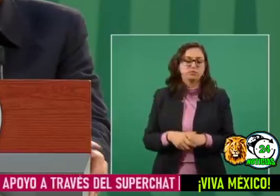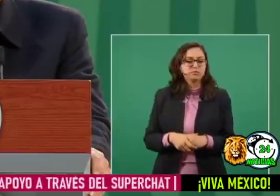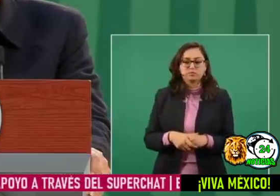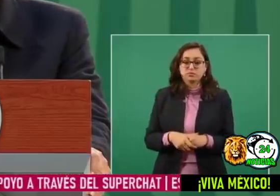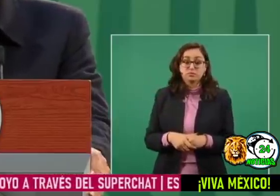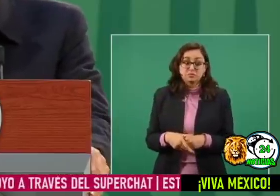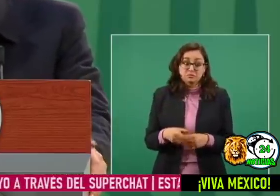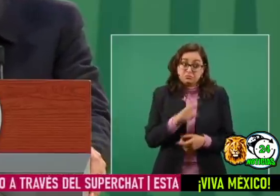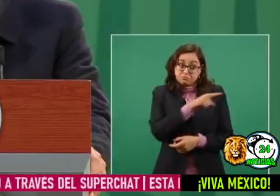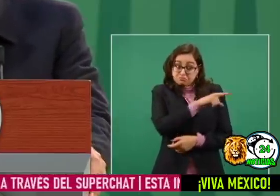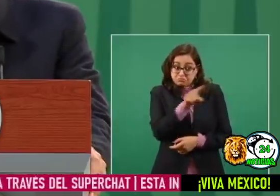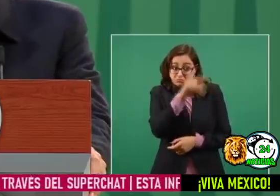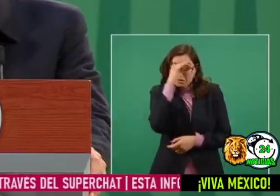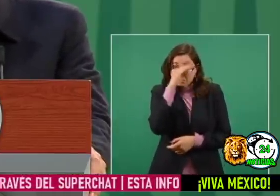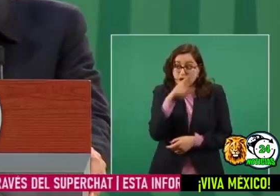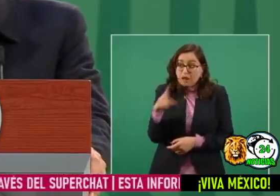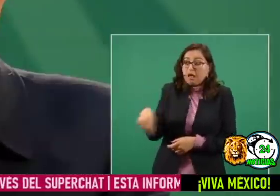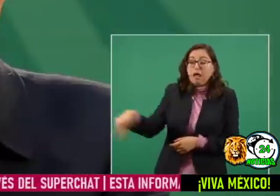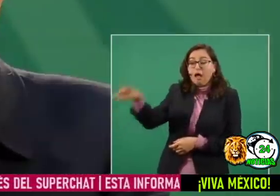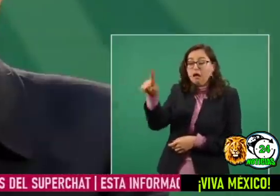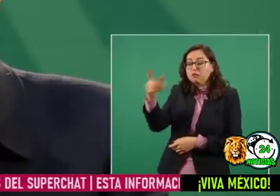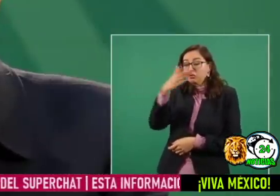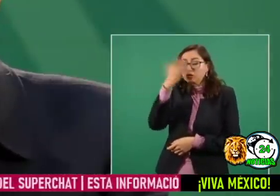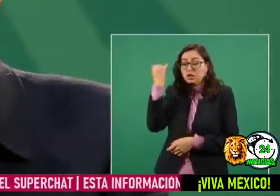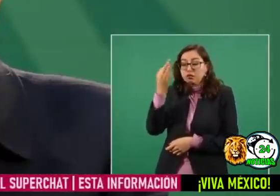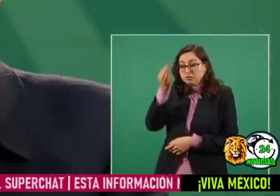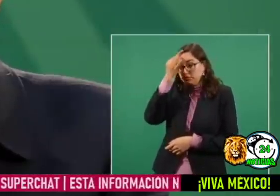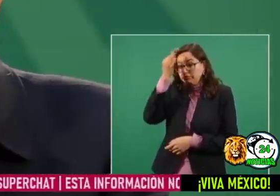tonto es el que piensa que el pueblo es tonto.